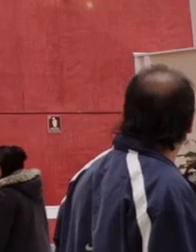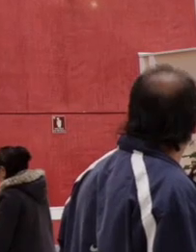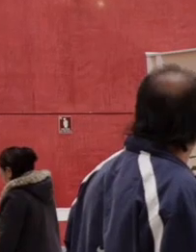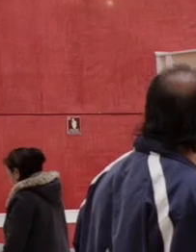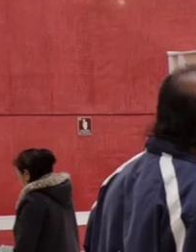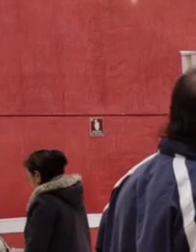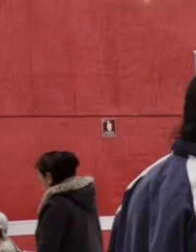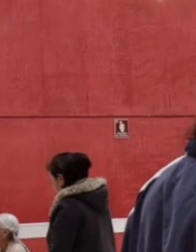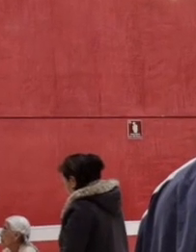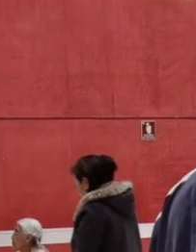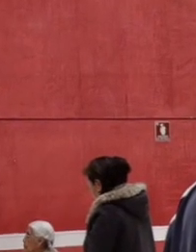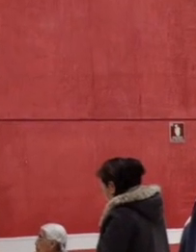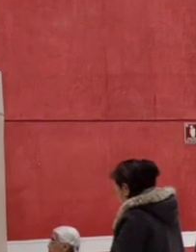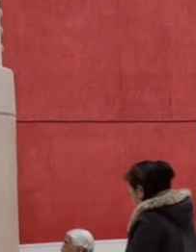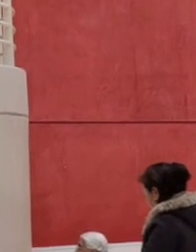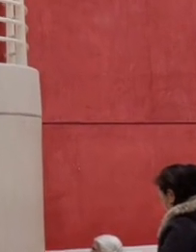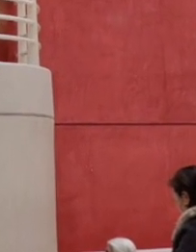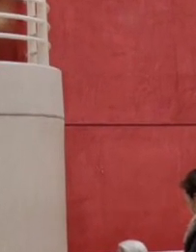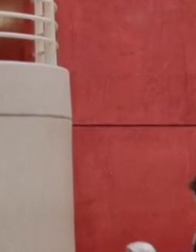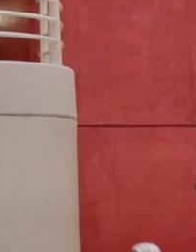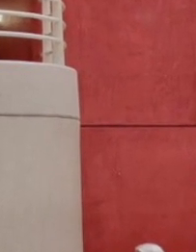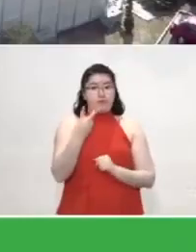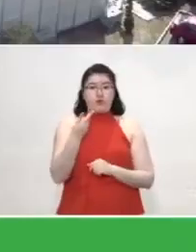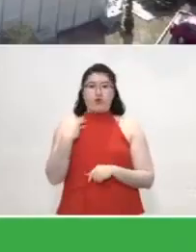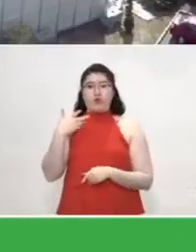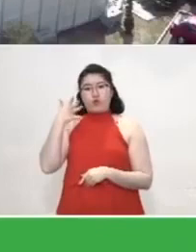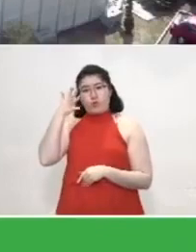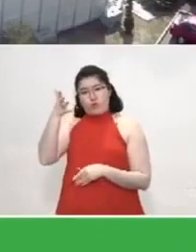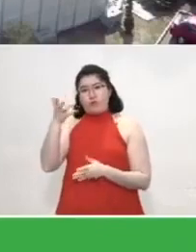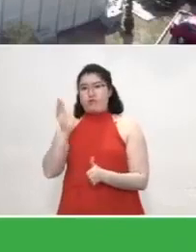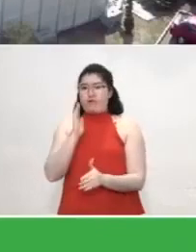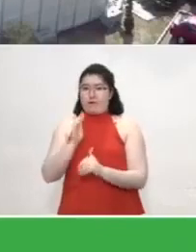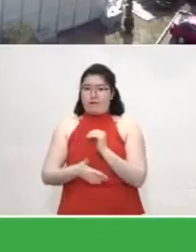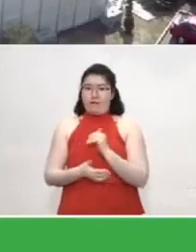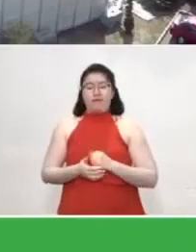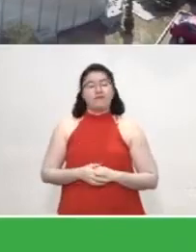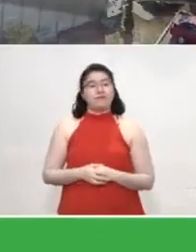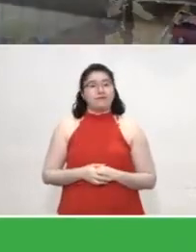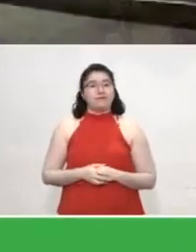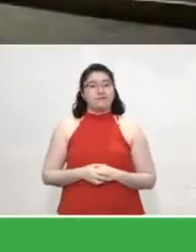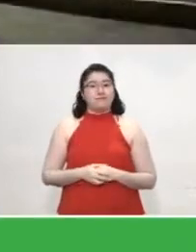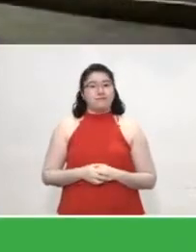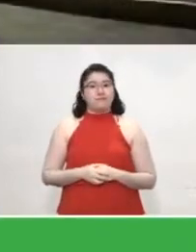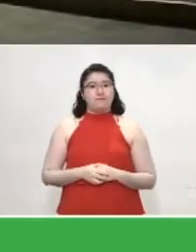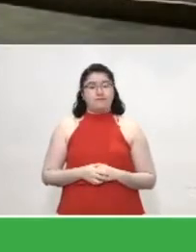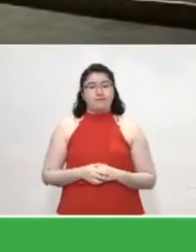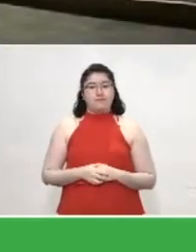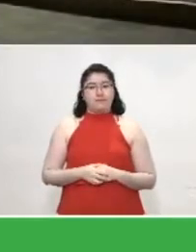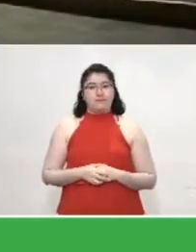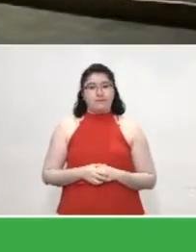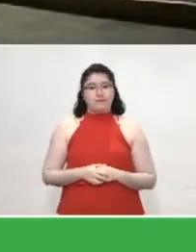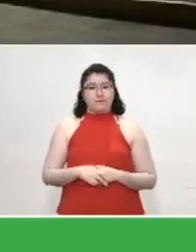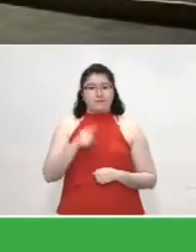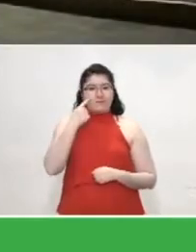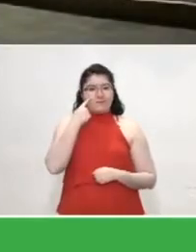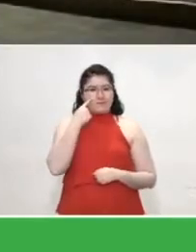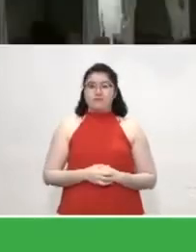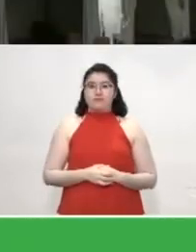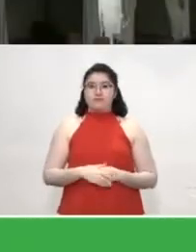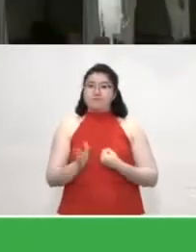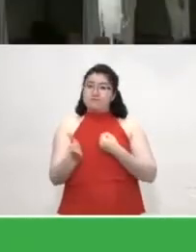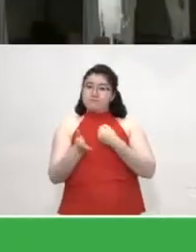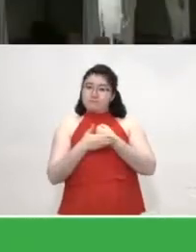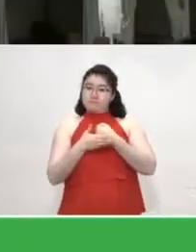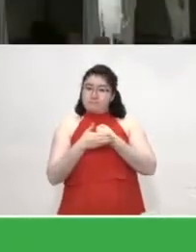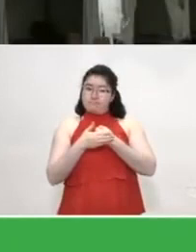condicionado principalmente para la revisión de niños para la reconversión de los cuatro hospitales se invertirán unos dos mil millones de pesos en la